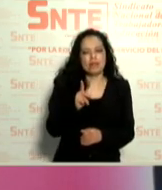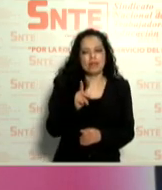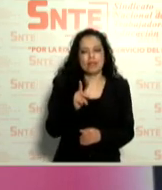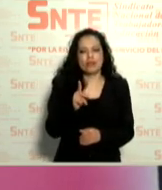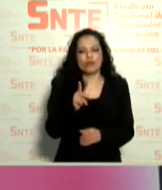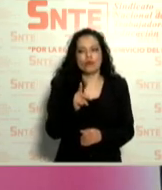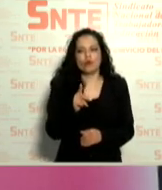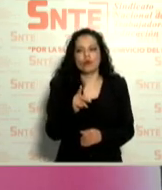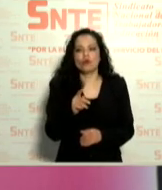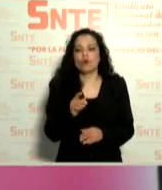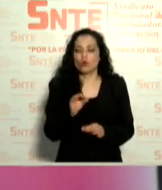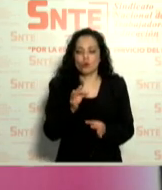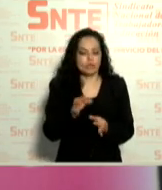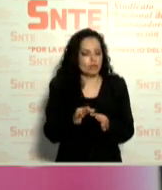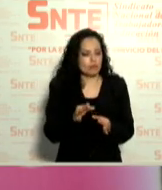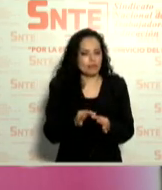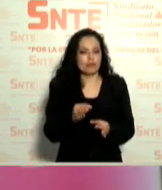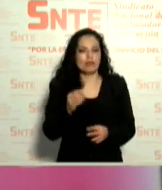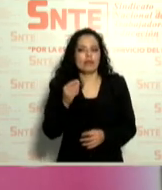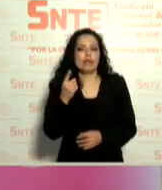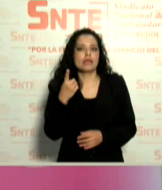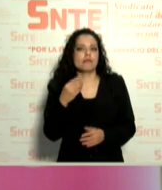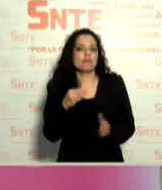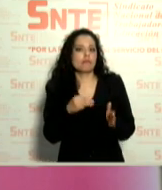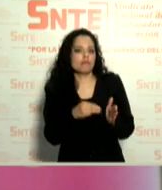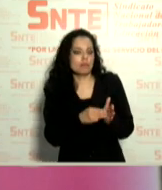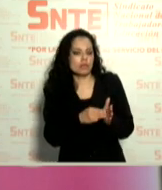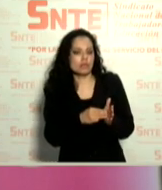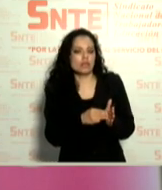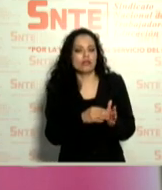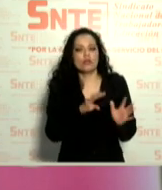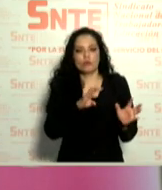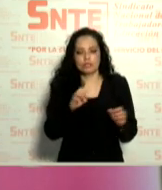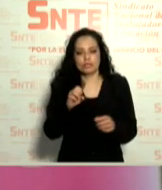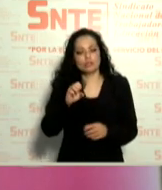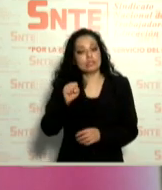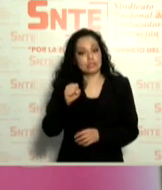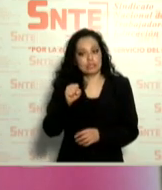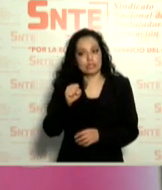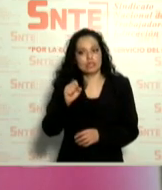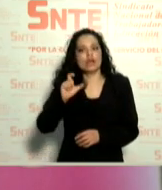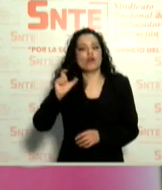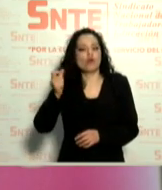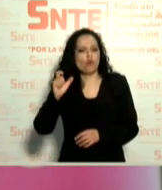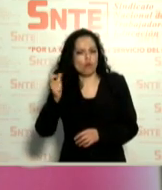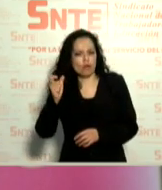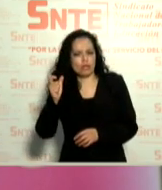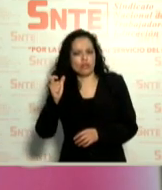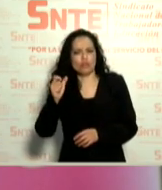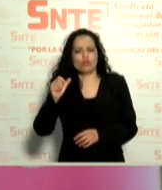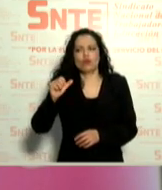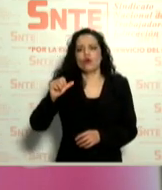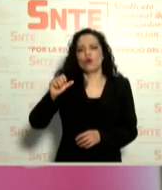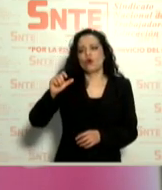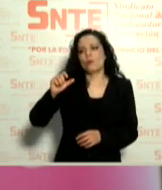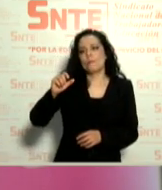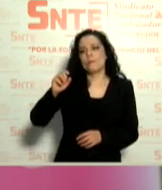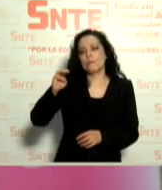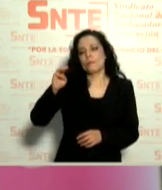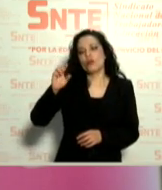hasta 1960 cuando don Adolfo López Mateos vivió este